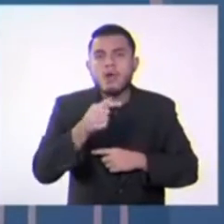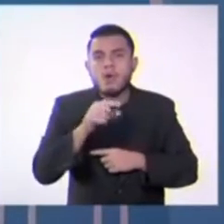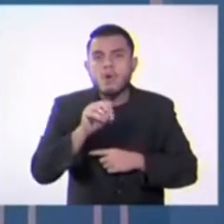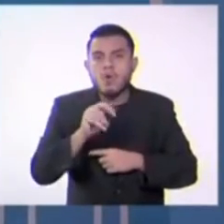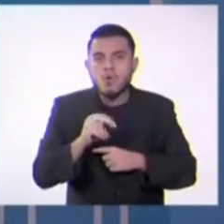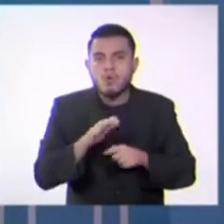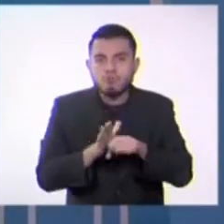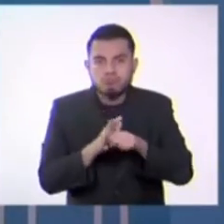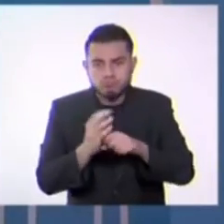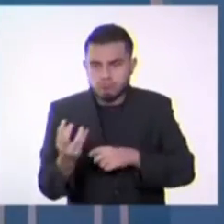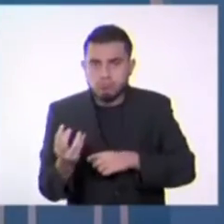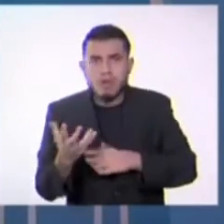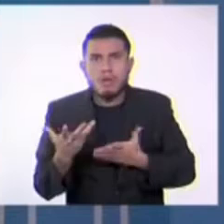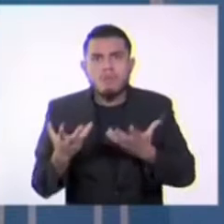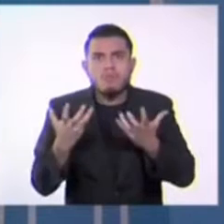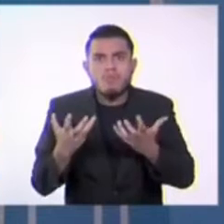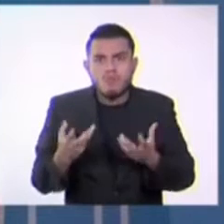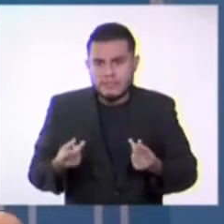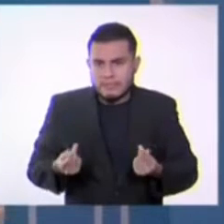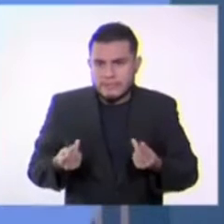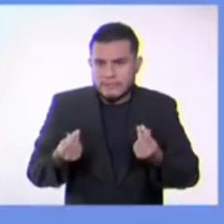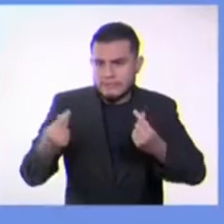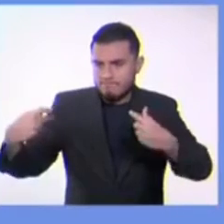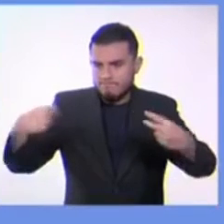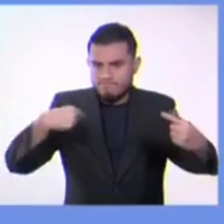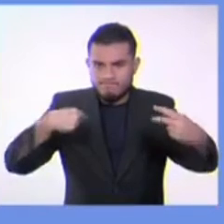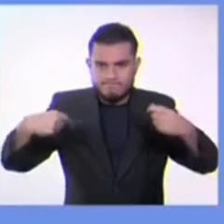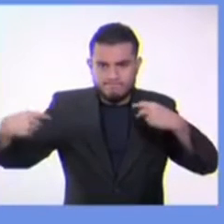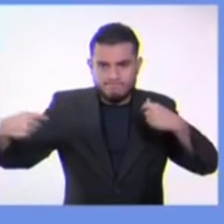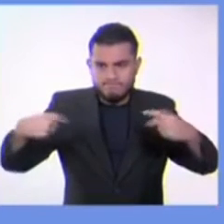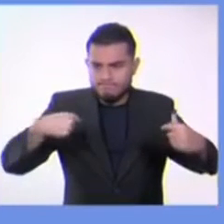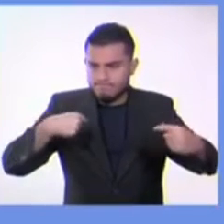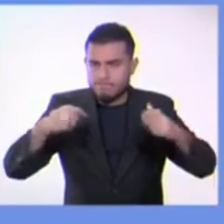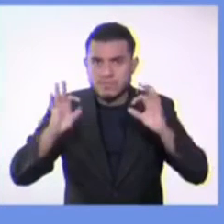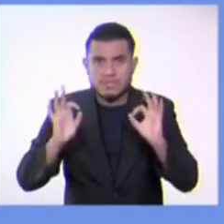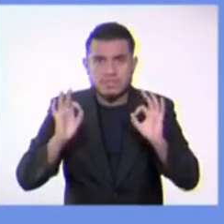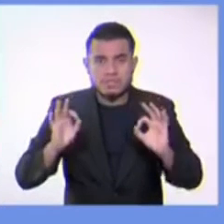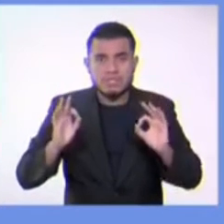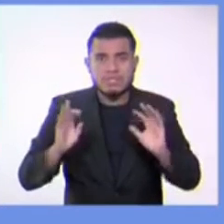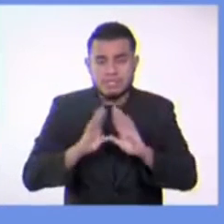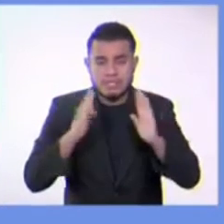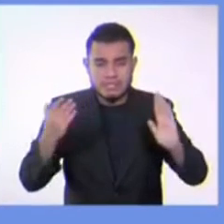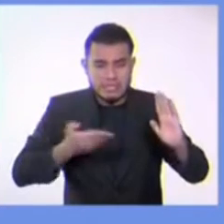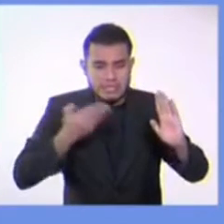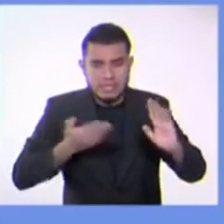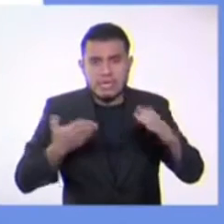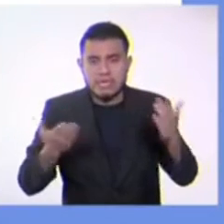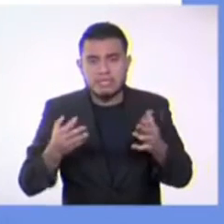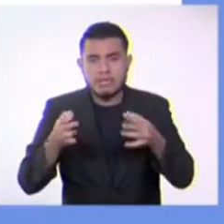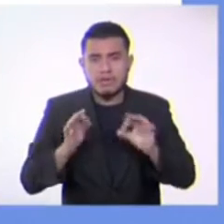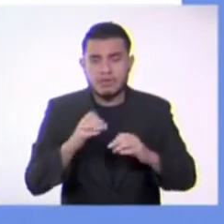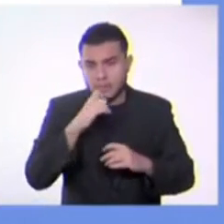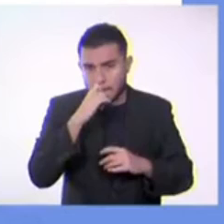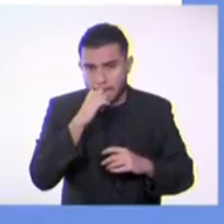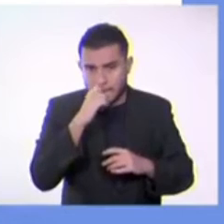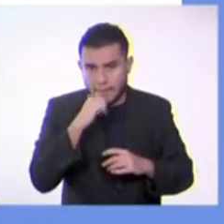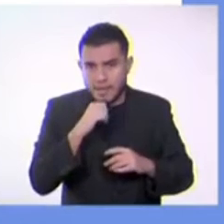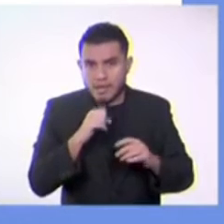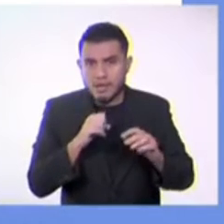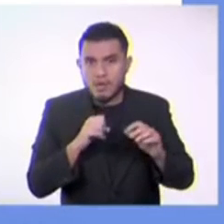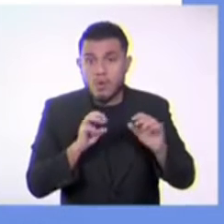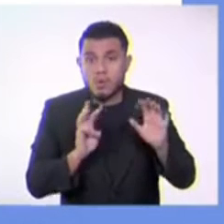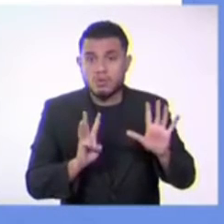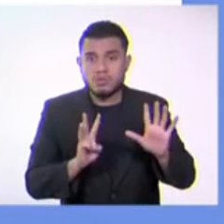estaban generando también muchos ingresos y eso daba apertura también para poder hacer todas esas obras. Luego en el 8